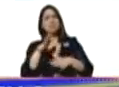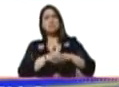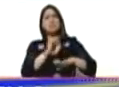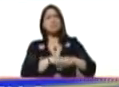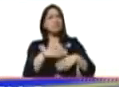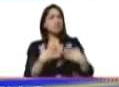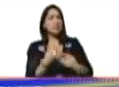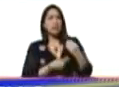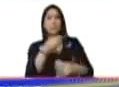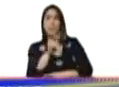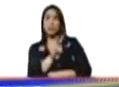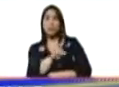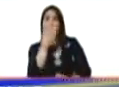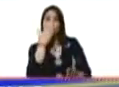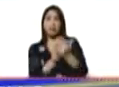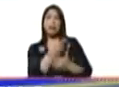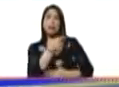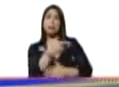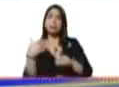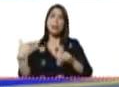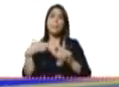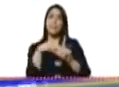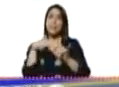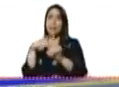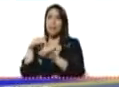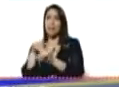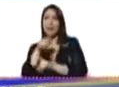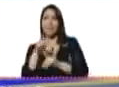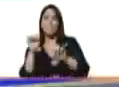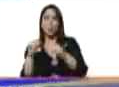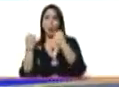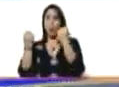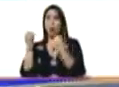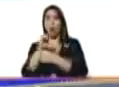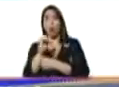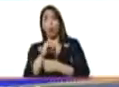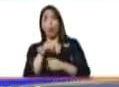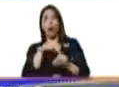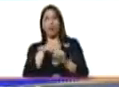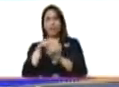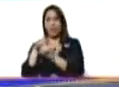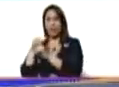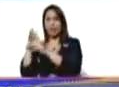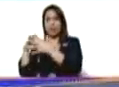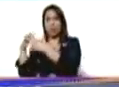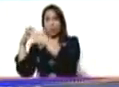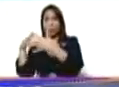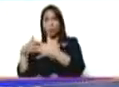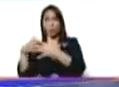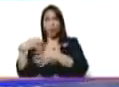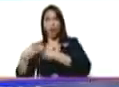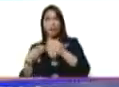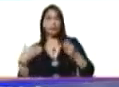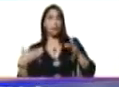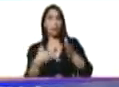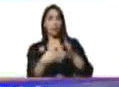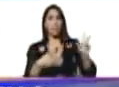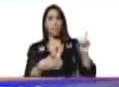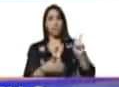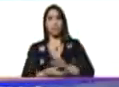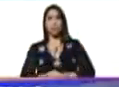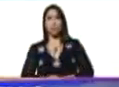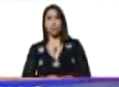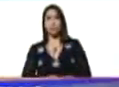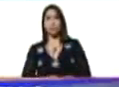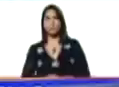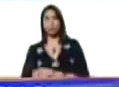ese bloqueo, esos ataques que desde Estados Unidos y desde la Unión Europea nos aplican